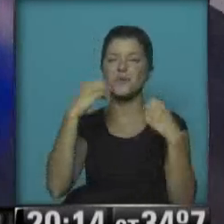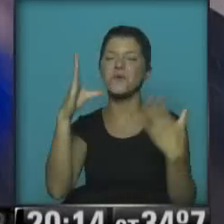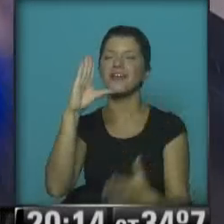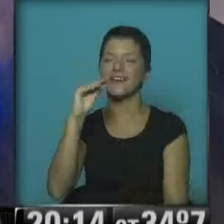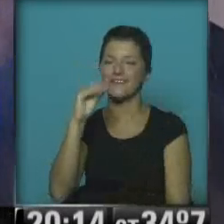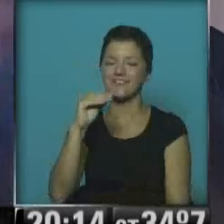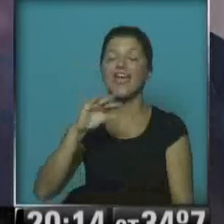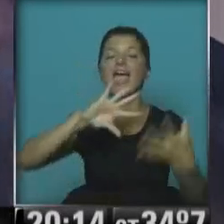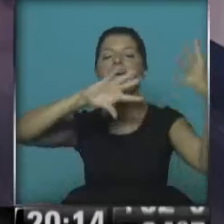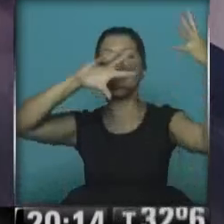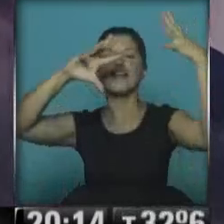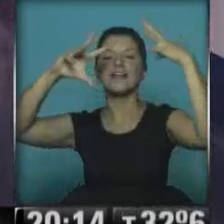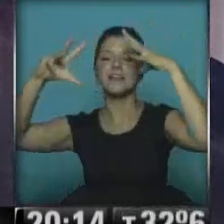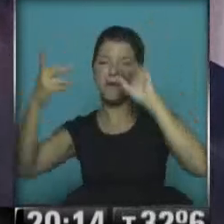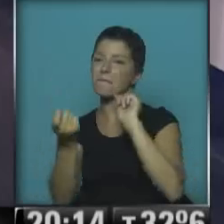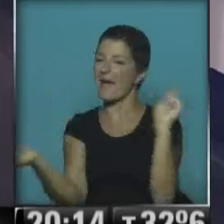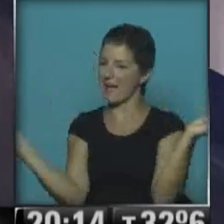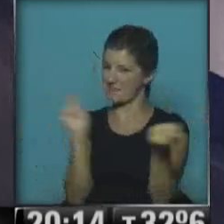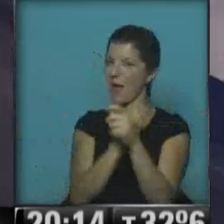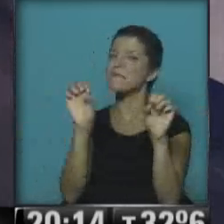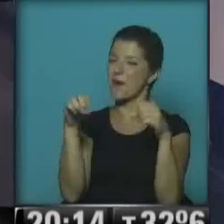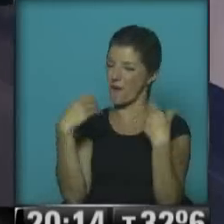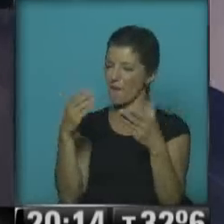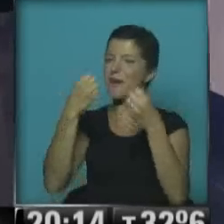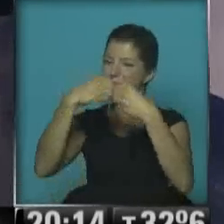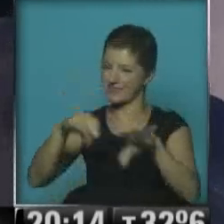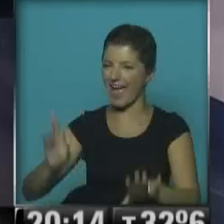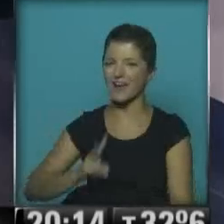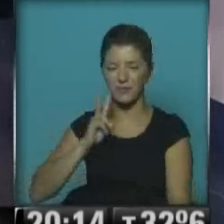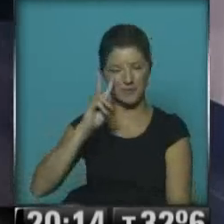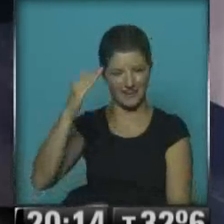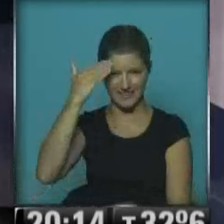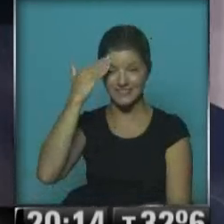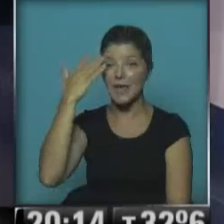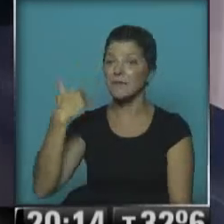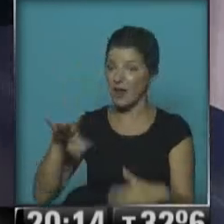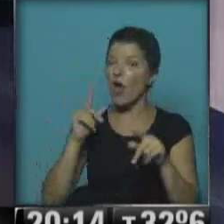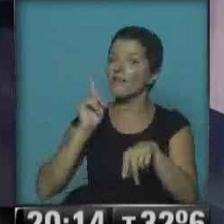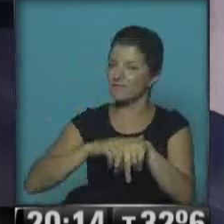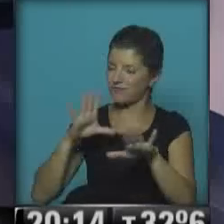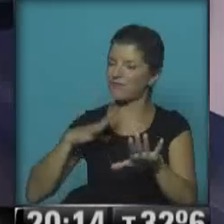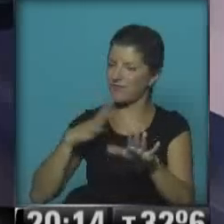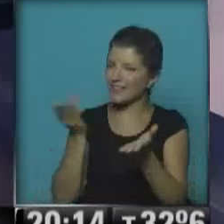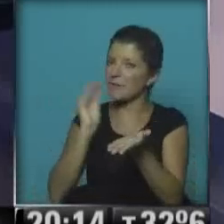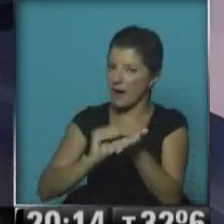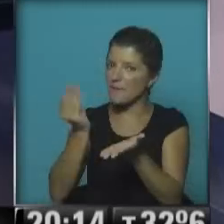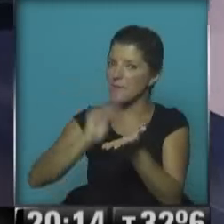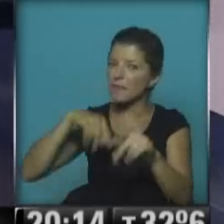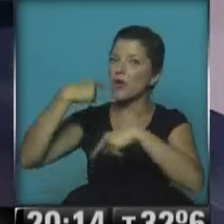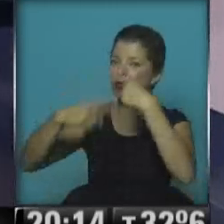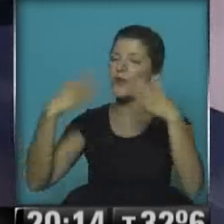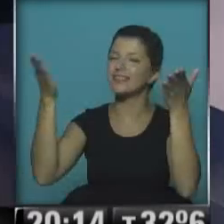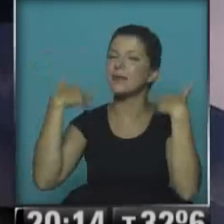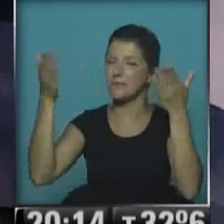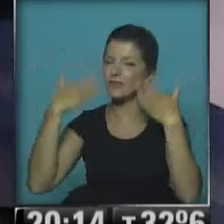noches. Las condiciones meteorológicas van a ser muchísimo mejores en el comienzo del 2015, pero tendremos que soportar todavía este calorón porque se van a registrar